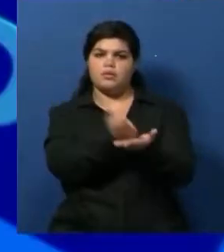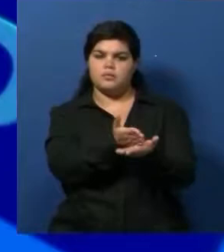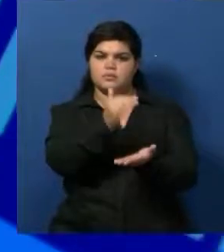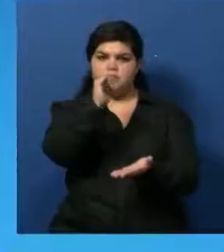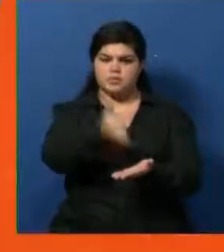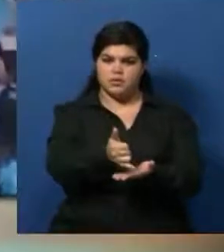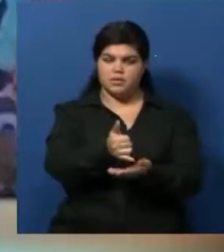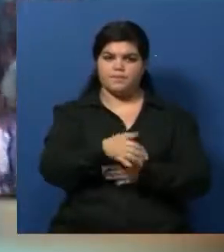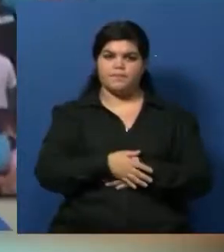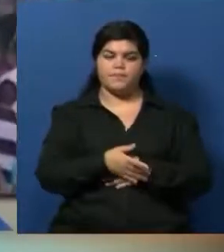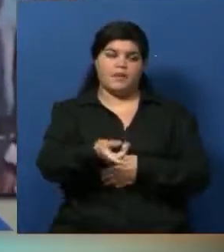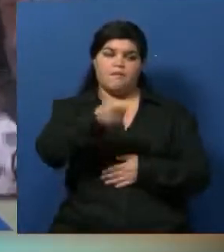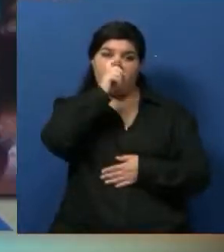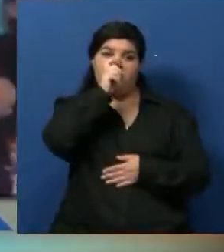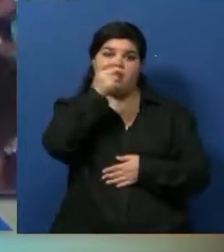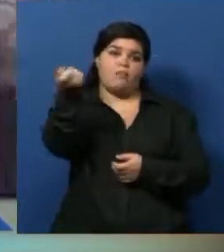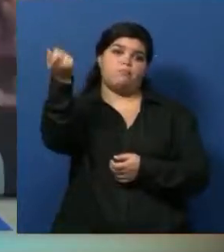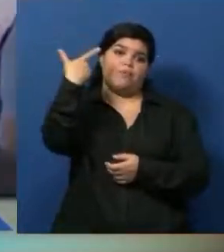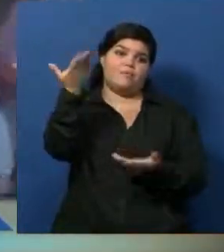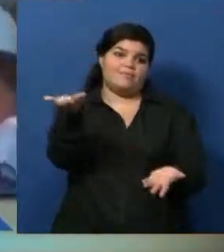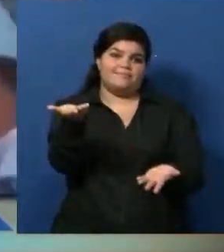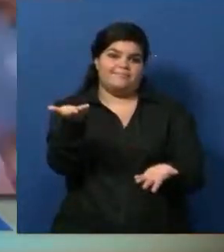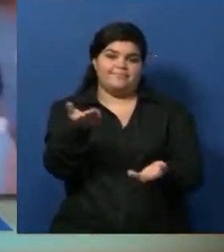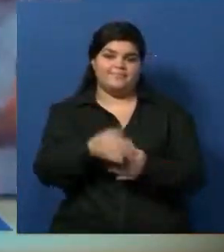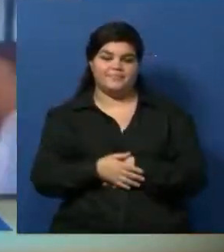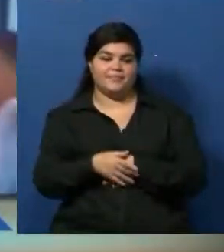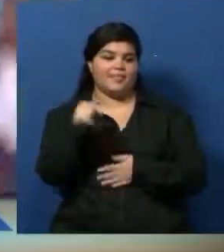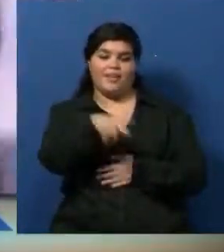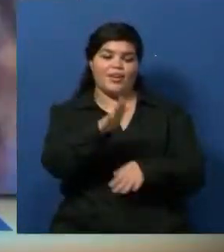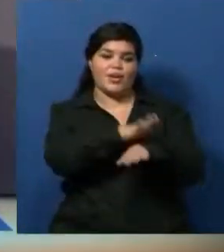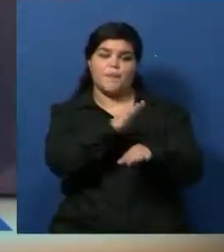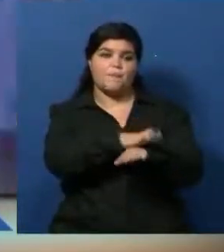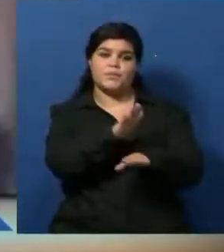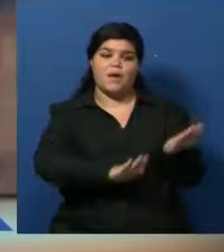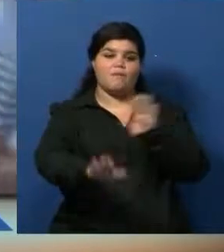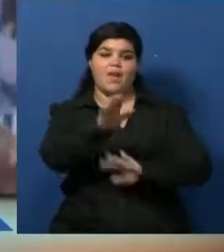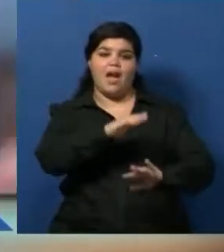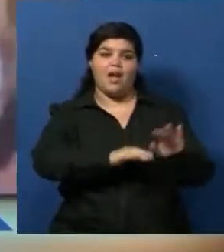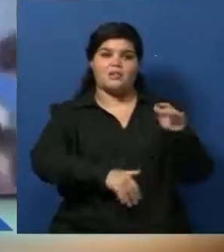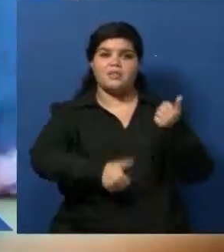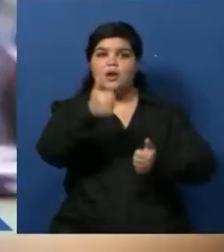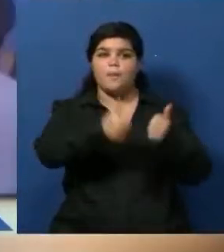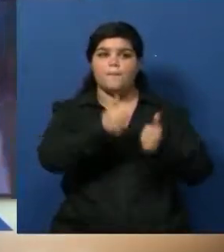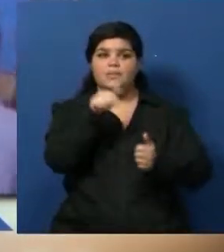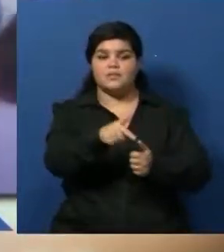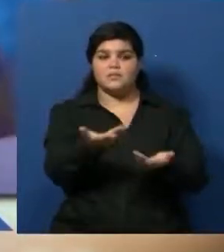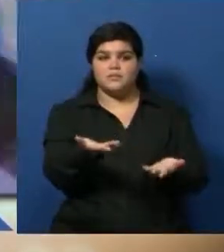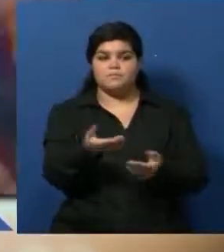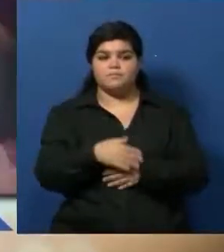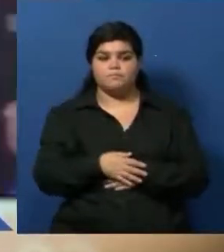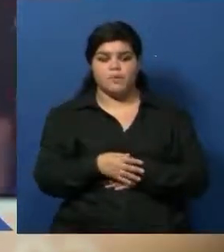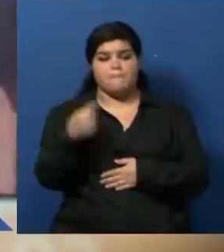caso la va a ligar de arriba a Belgrano, pero bueno, la va a ligar. Es responsable y solidario por organizar el espectáculo. A mí me parece que una